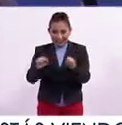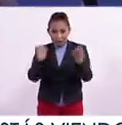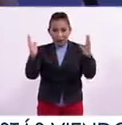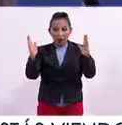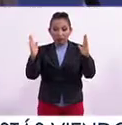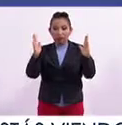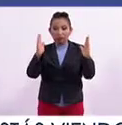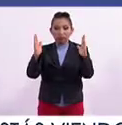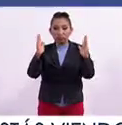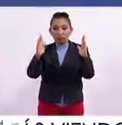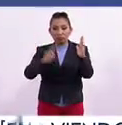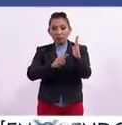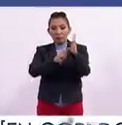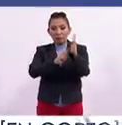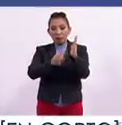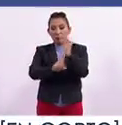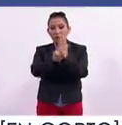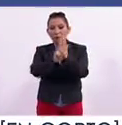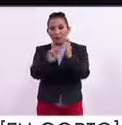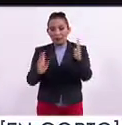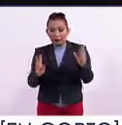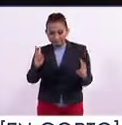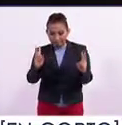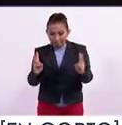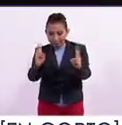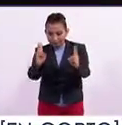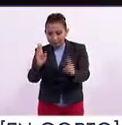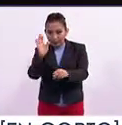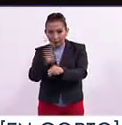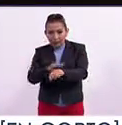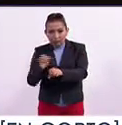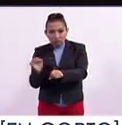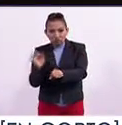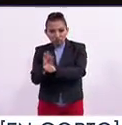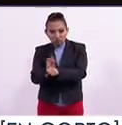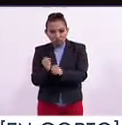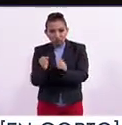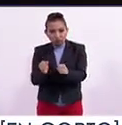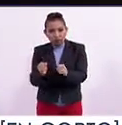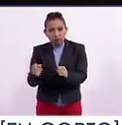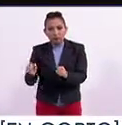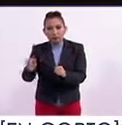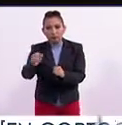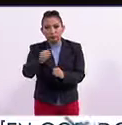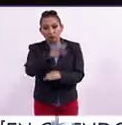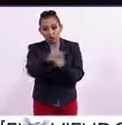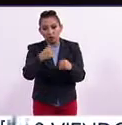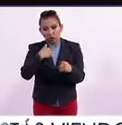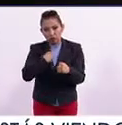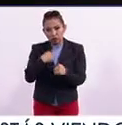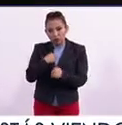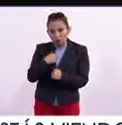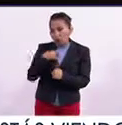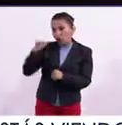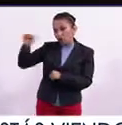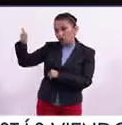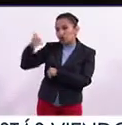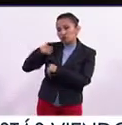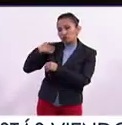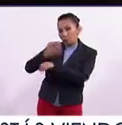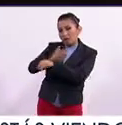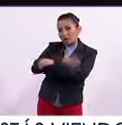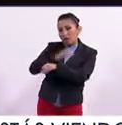fallas o problemas. Se tuvo que reforzar. Entonces, en esto yo y algunos otros ingenieros nos